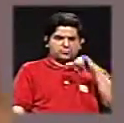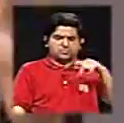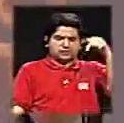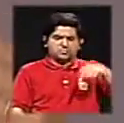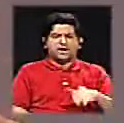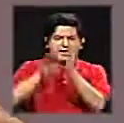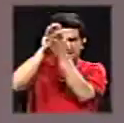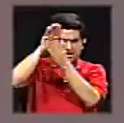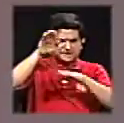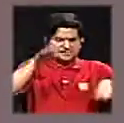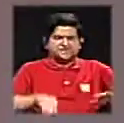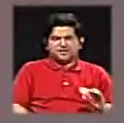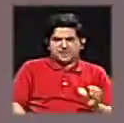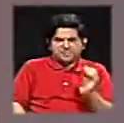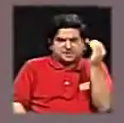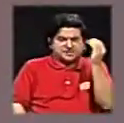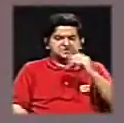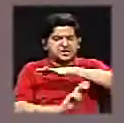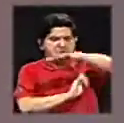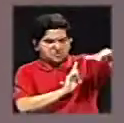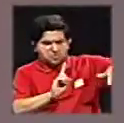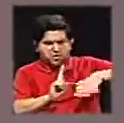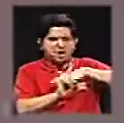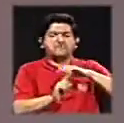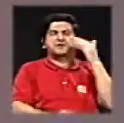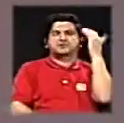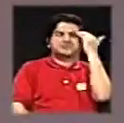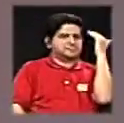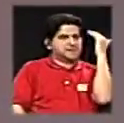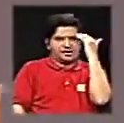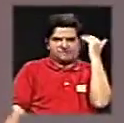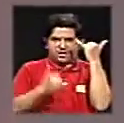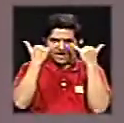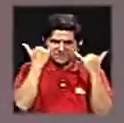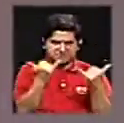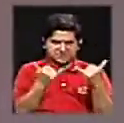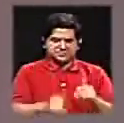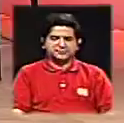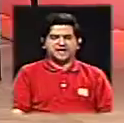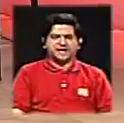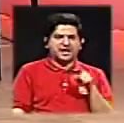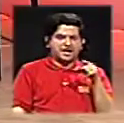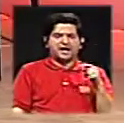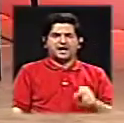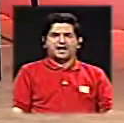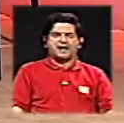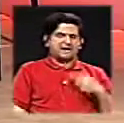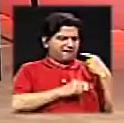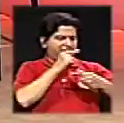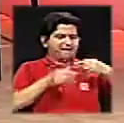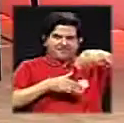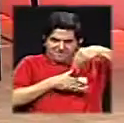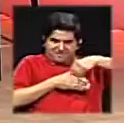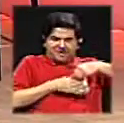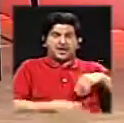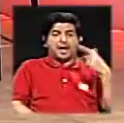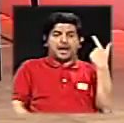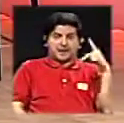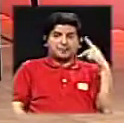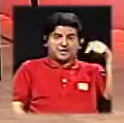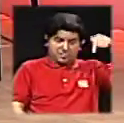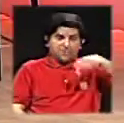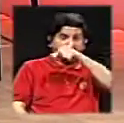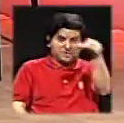este valle o en los alrededores, sabemos, ya traemos instintivamente en nuestra genética que los ríos de aquí son